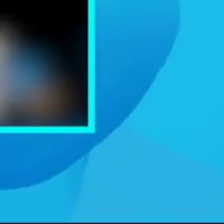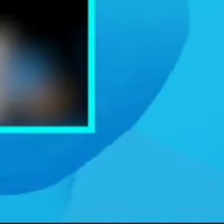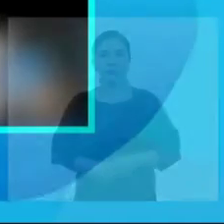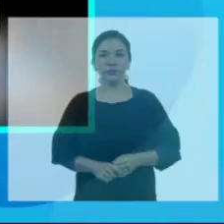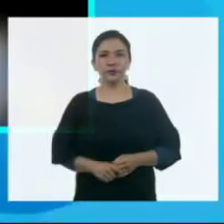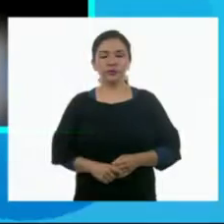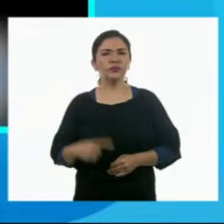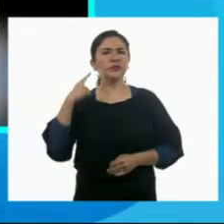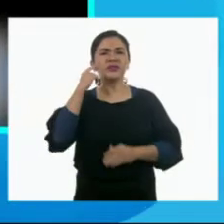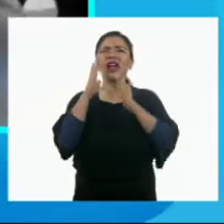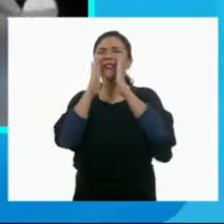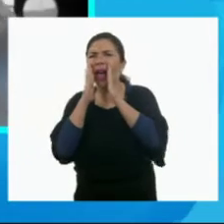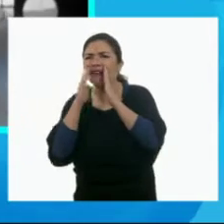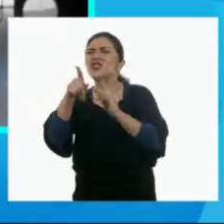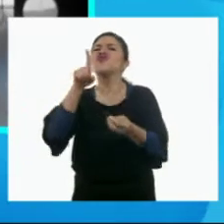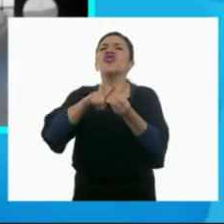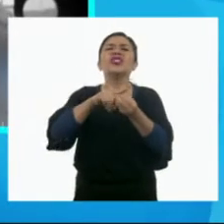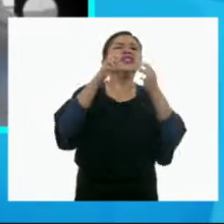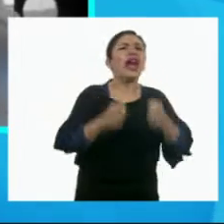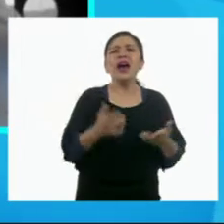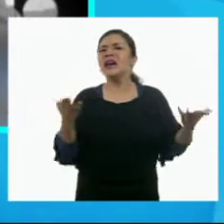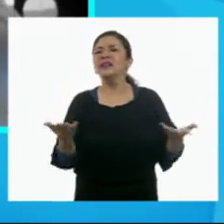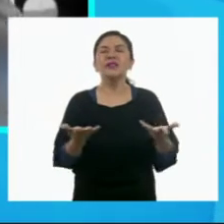¡Staff! ¿Dónde estás?